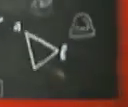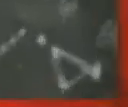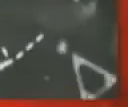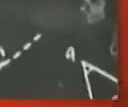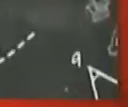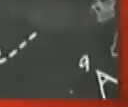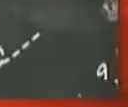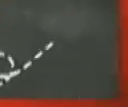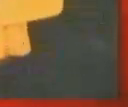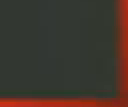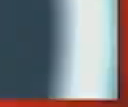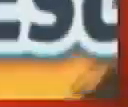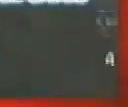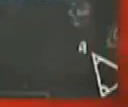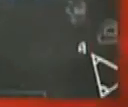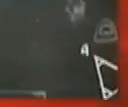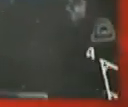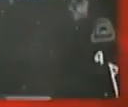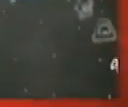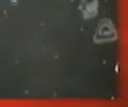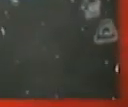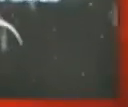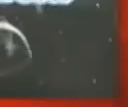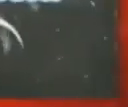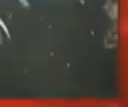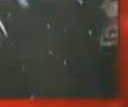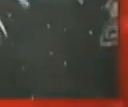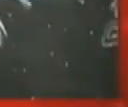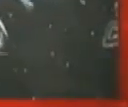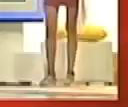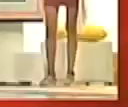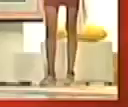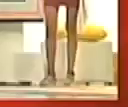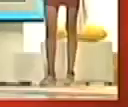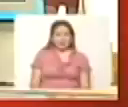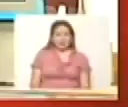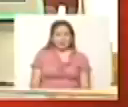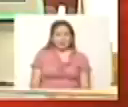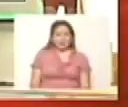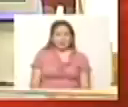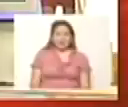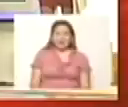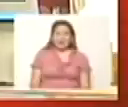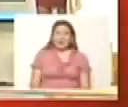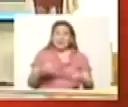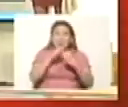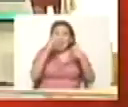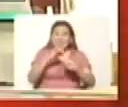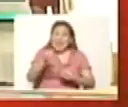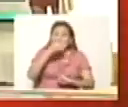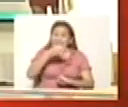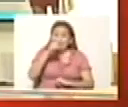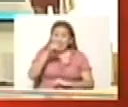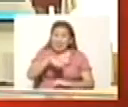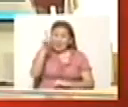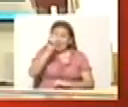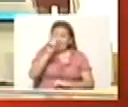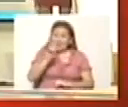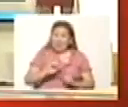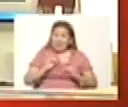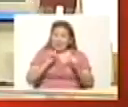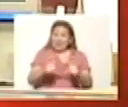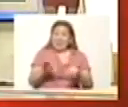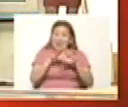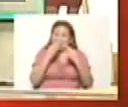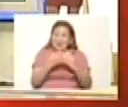televisión, sí, y nosotros ya estamos grabando las clases. Ya nosotros estamos grabando los primeros 15 días